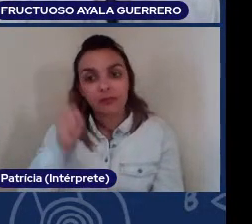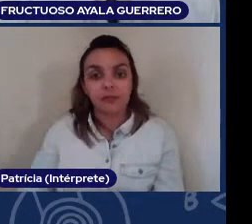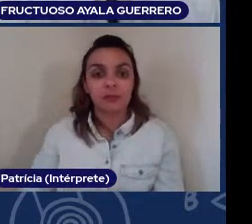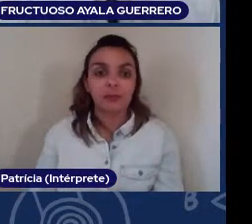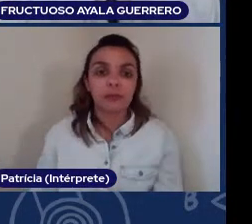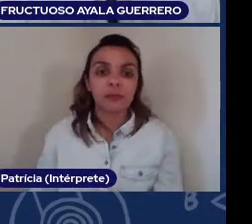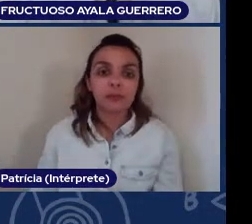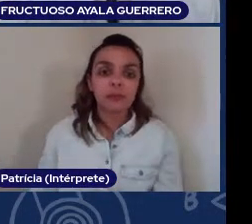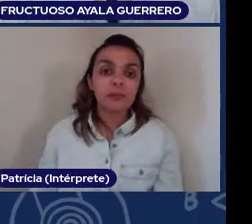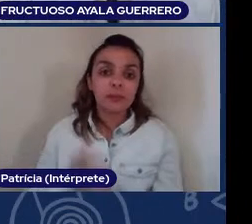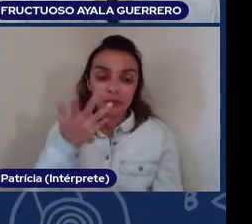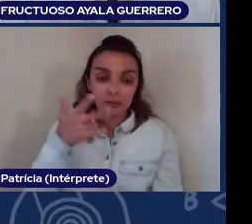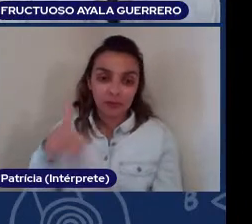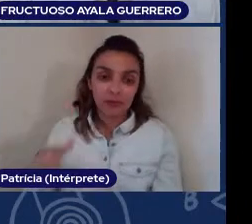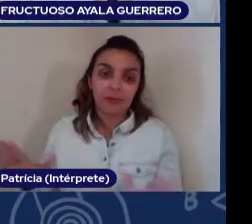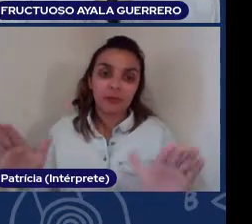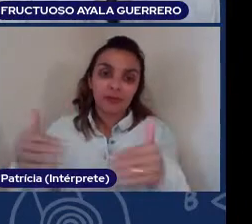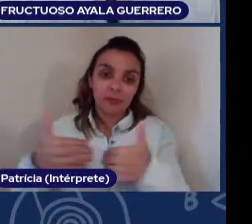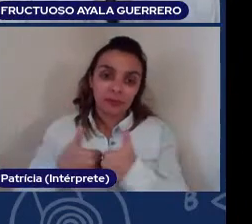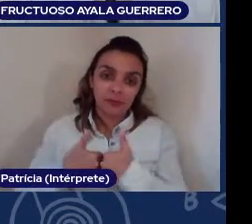niños autistas.